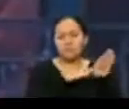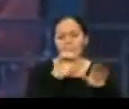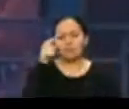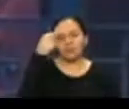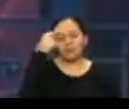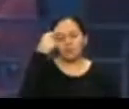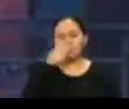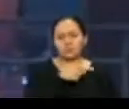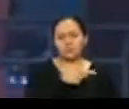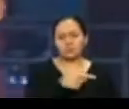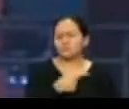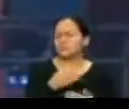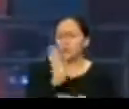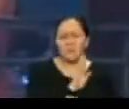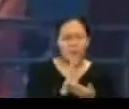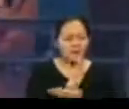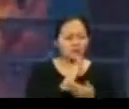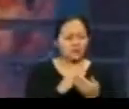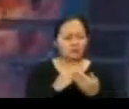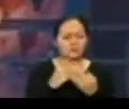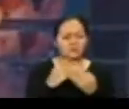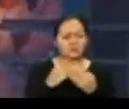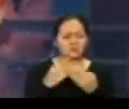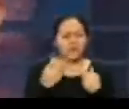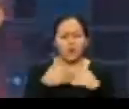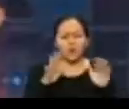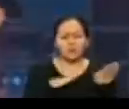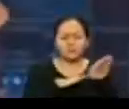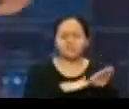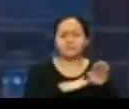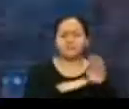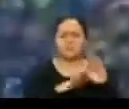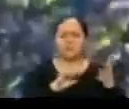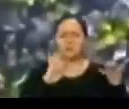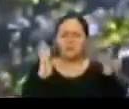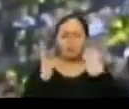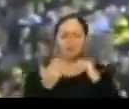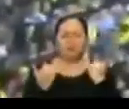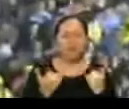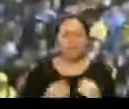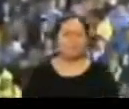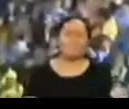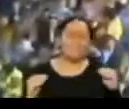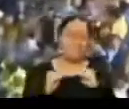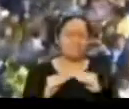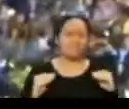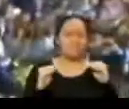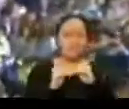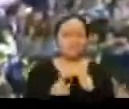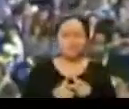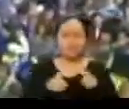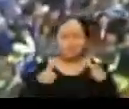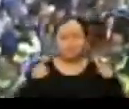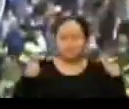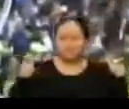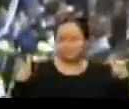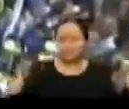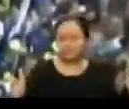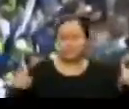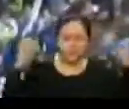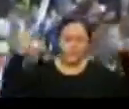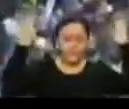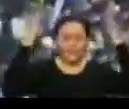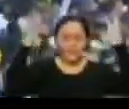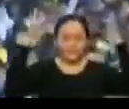barrios, esquinas y defender nuestra revolución. Somos más, muchísimo más. ¡Que